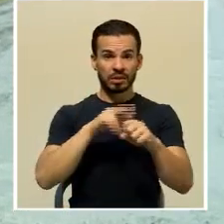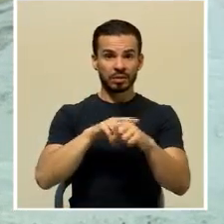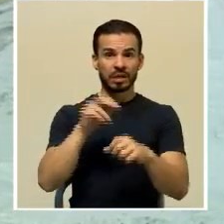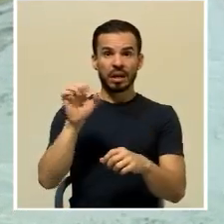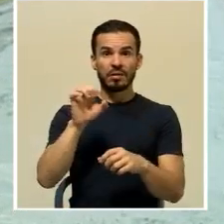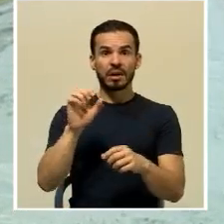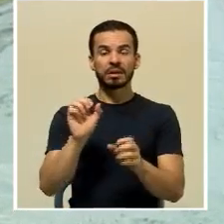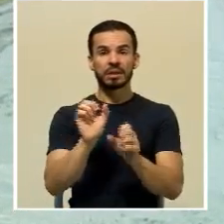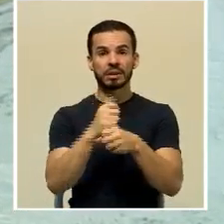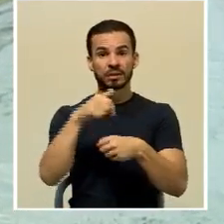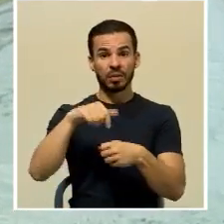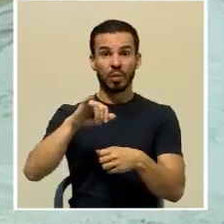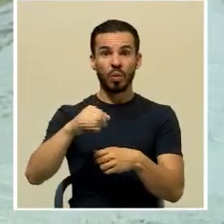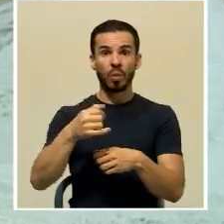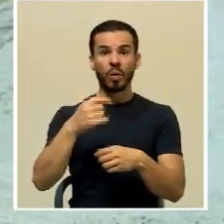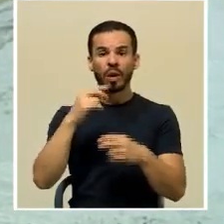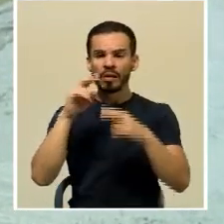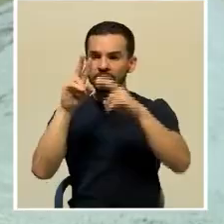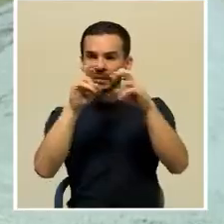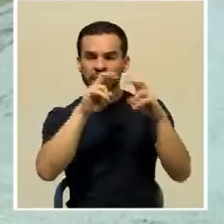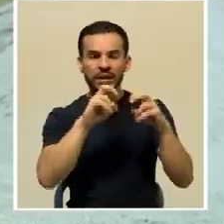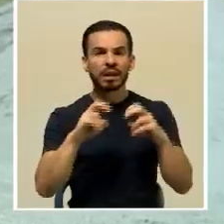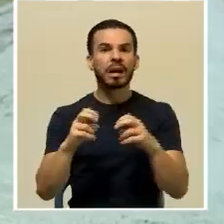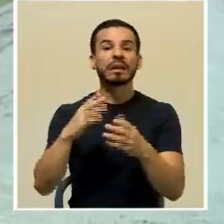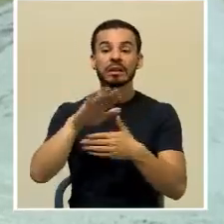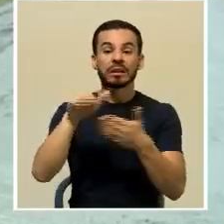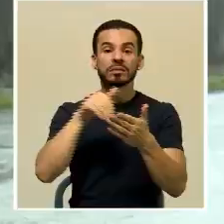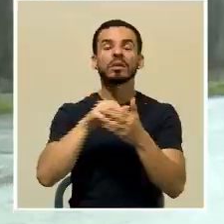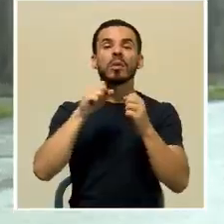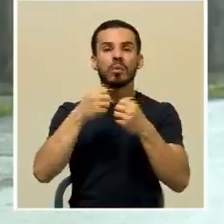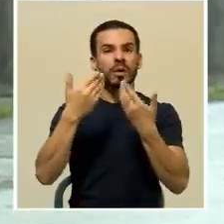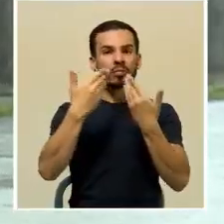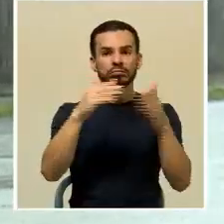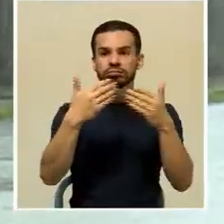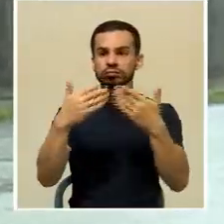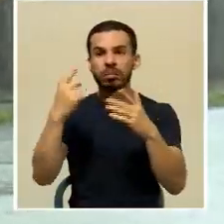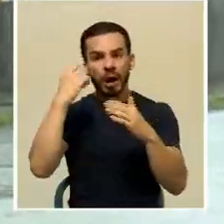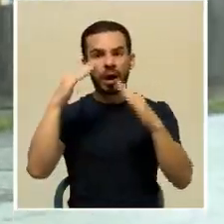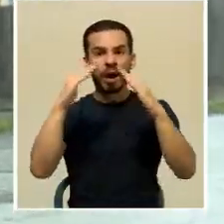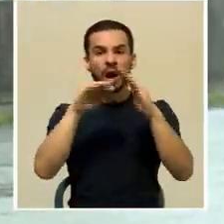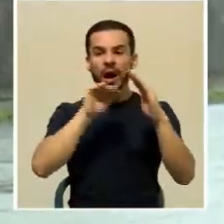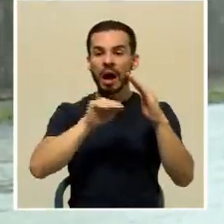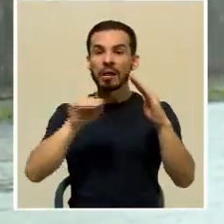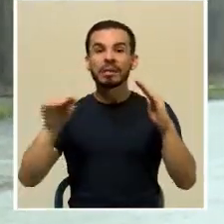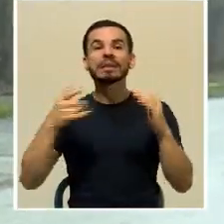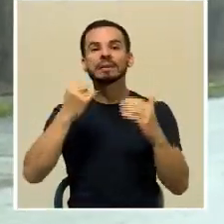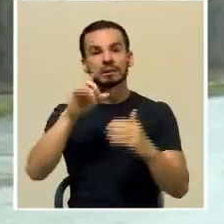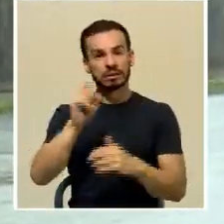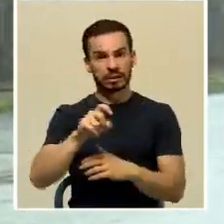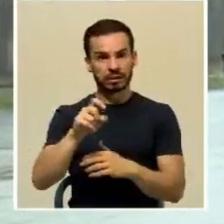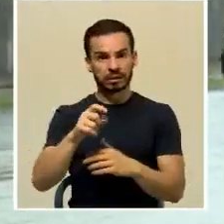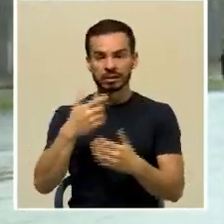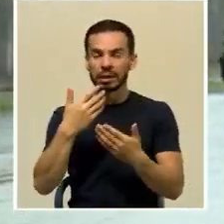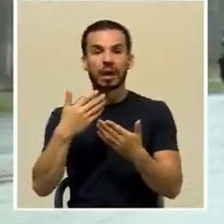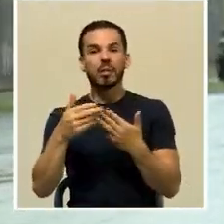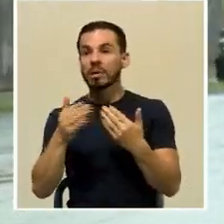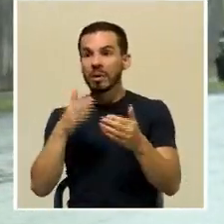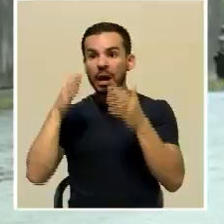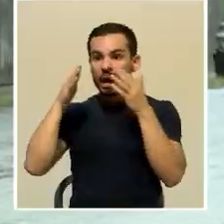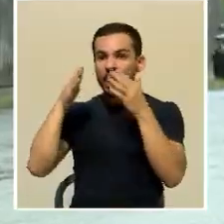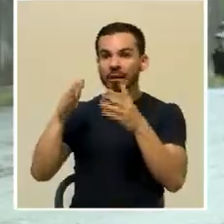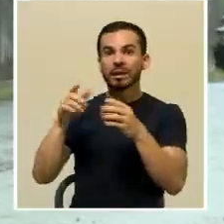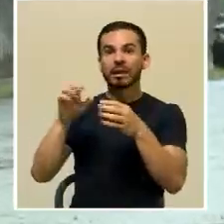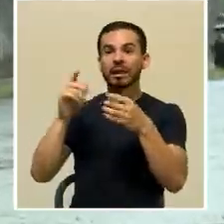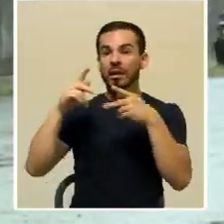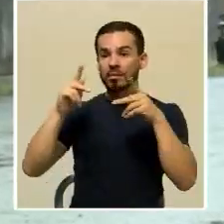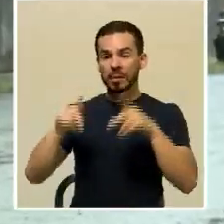Emergencia realizó este jueves un mapeo de los centros que pueden habilitarse como albergues en caso de requerirse, ya sea para atender a personas